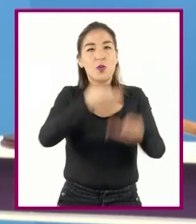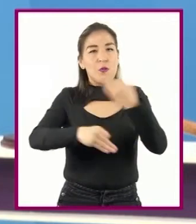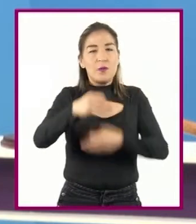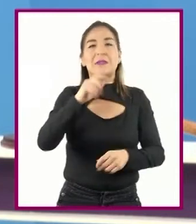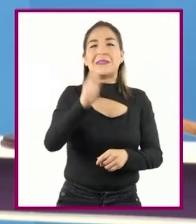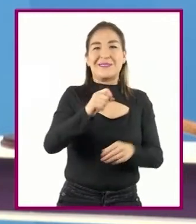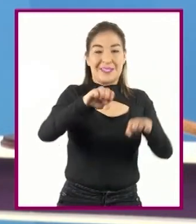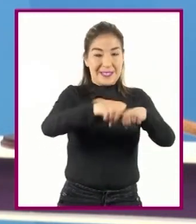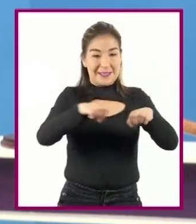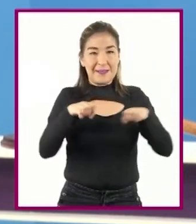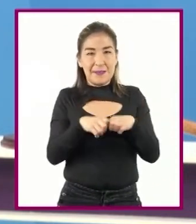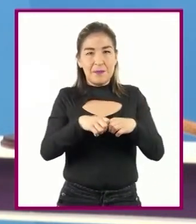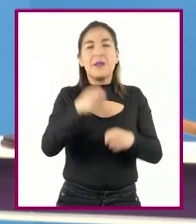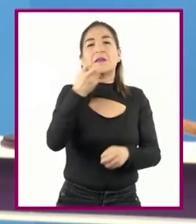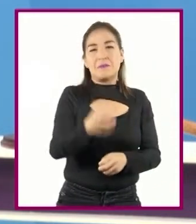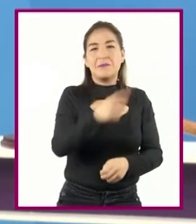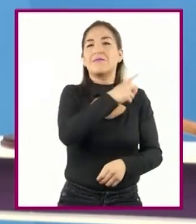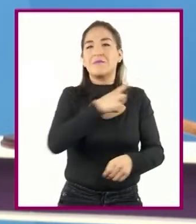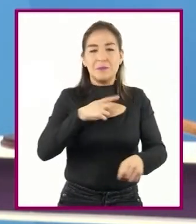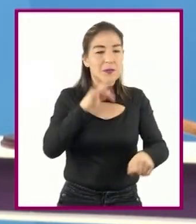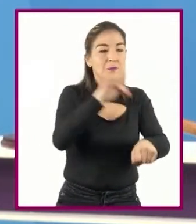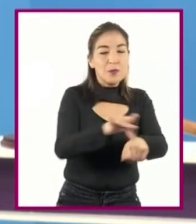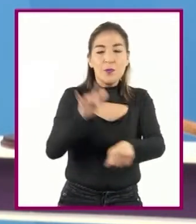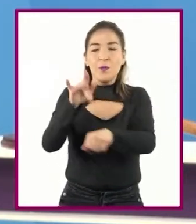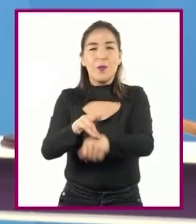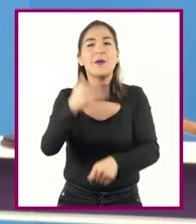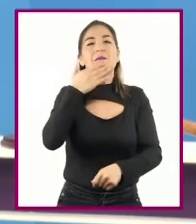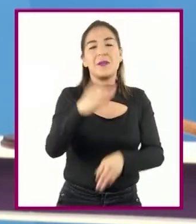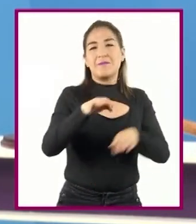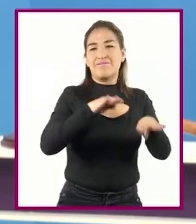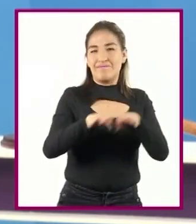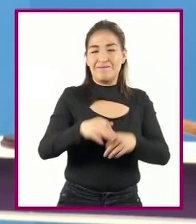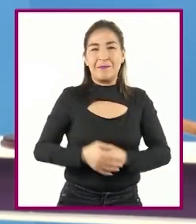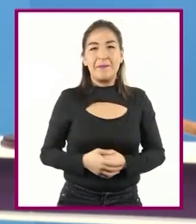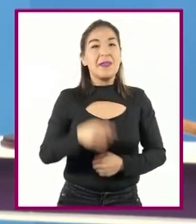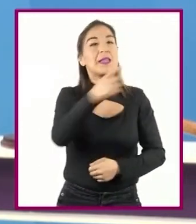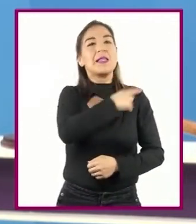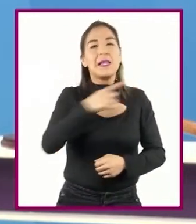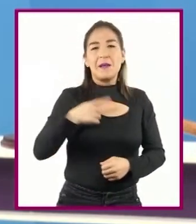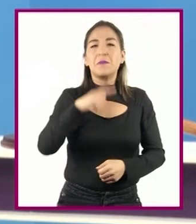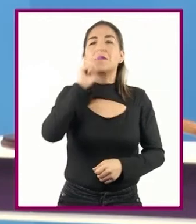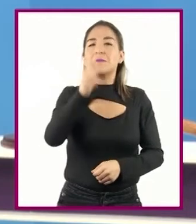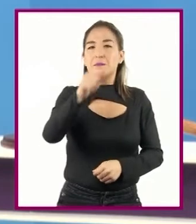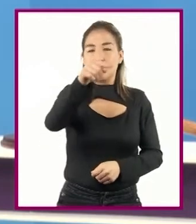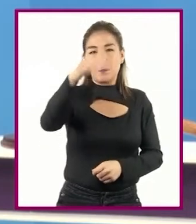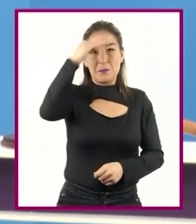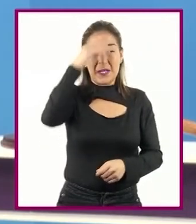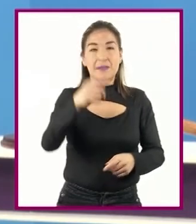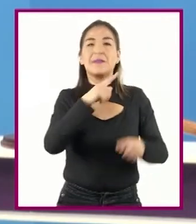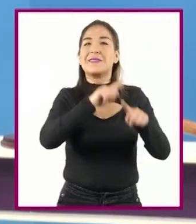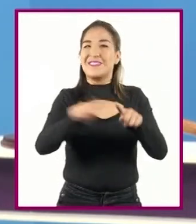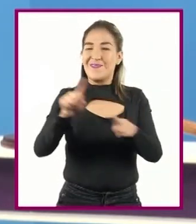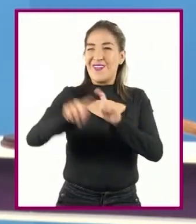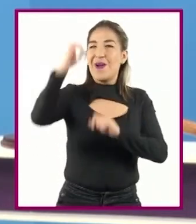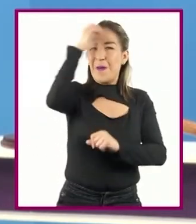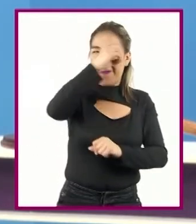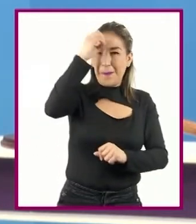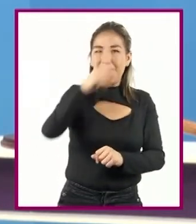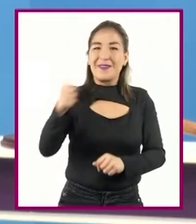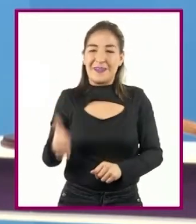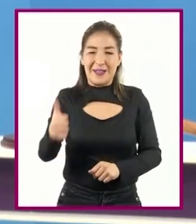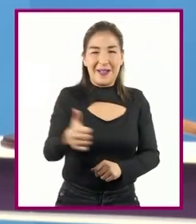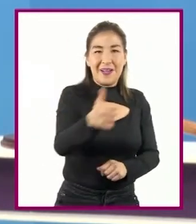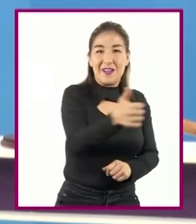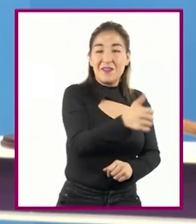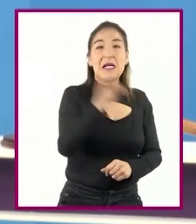los miembros en la tarea pedida. Tomen en cuenta los diferentes puntos de vista y aunque